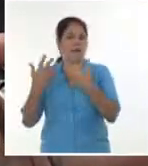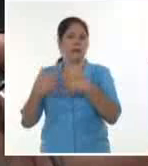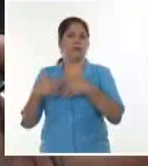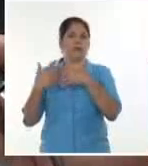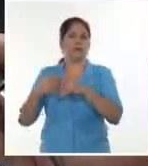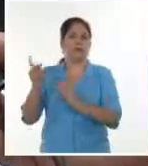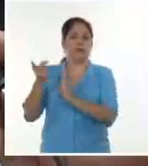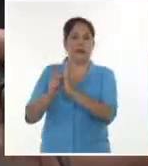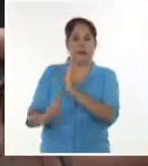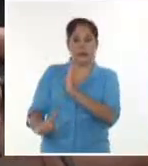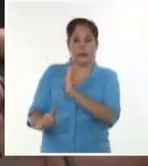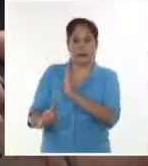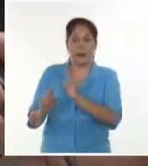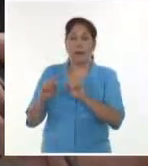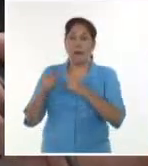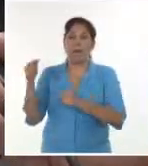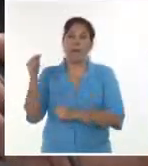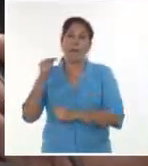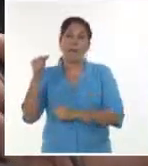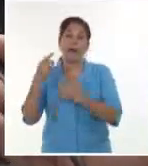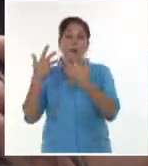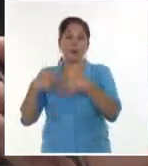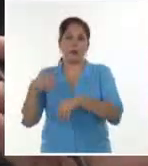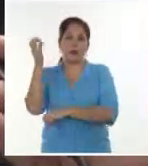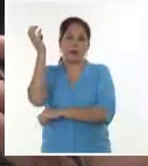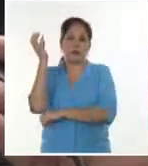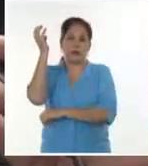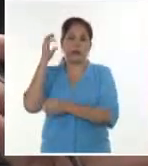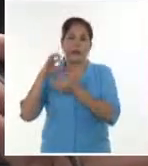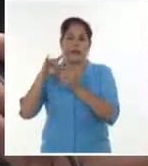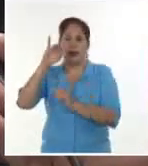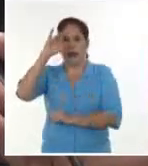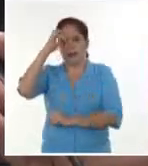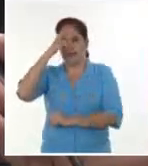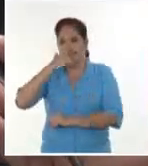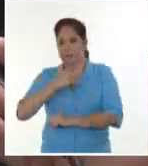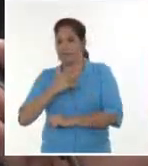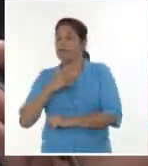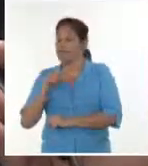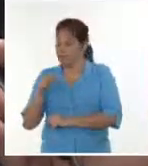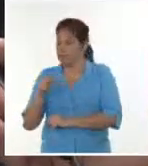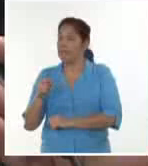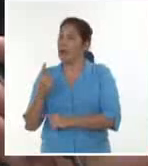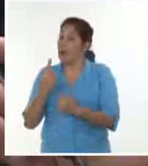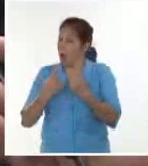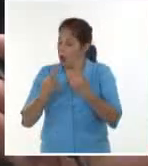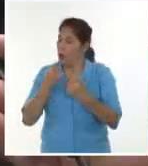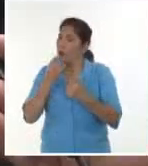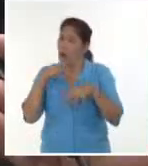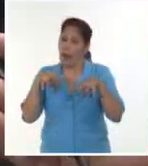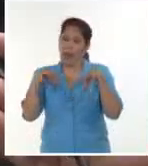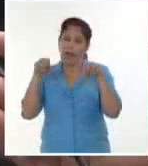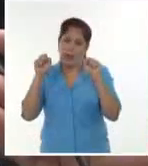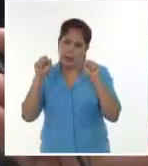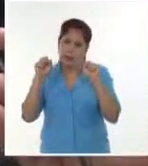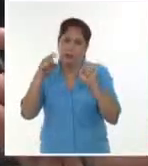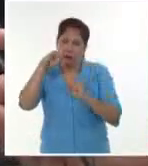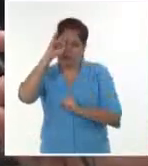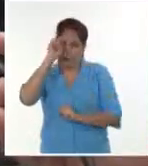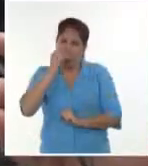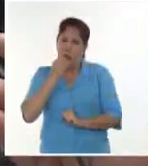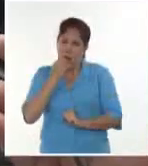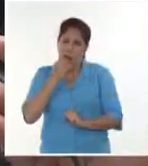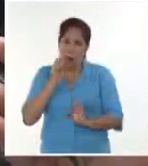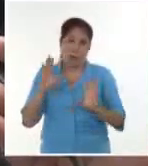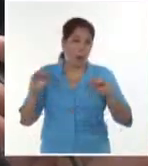las unidades líneas, exceptuando la termoeléctrica de Guitera, pero debemos tener un nivel de disponibilidad en la generación distribuida, y eso va a dar como resultado